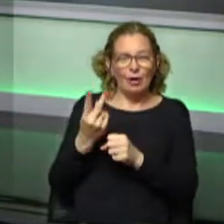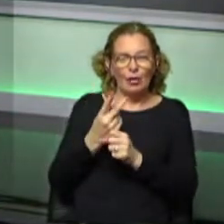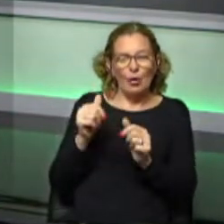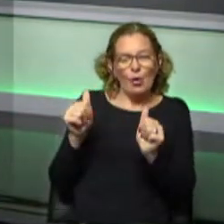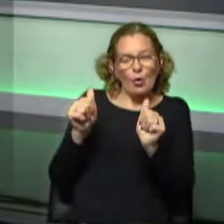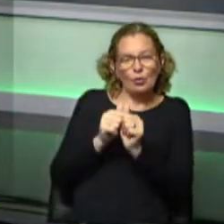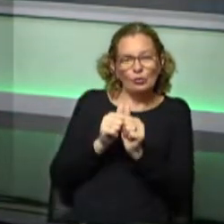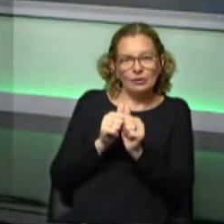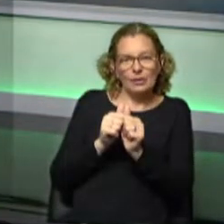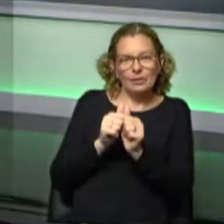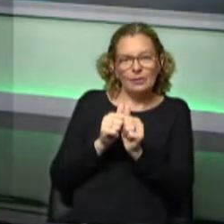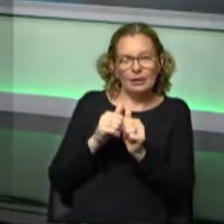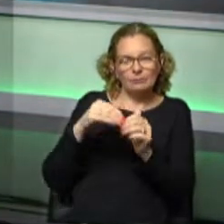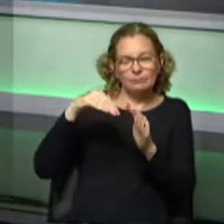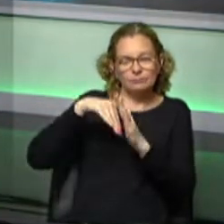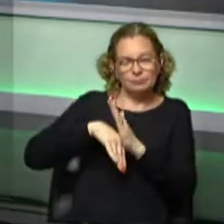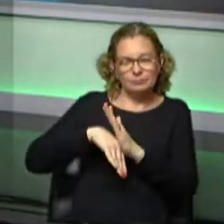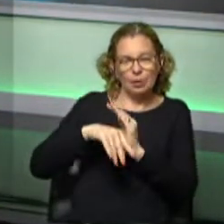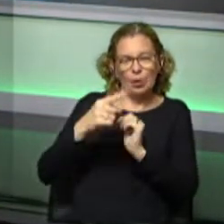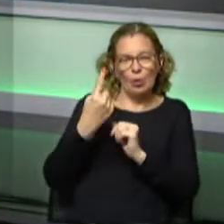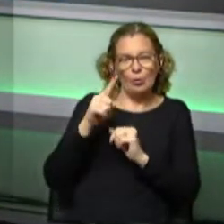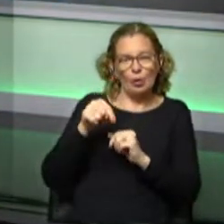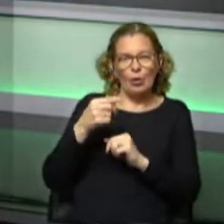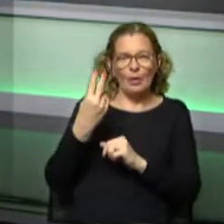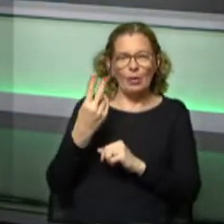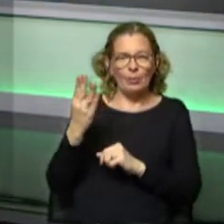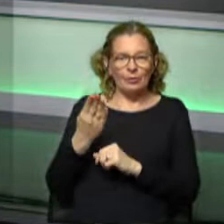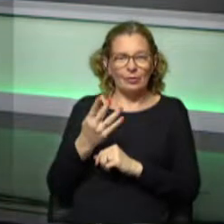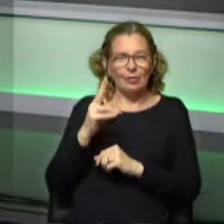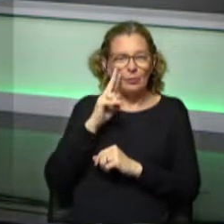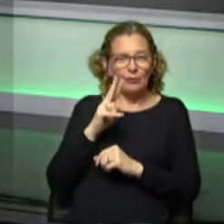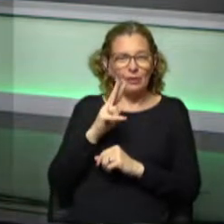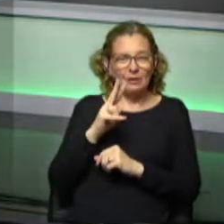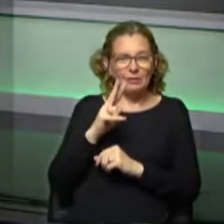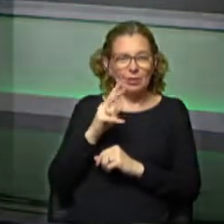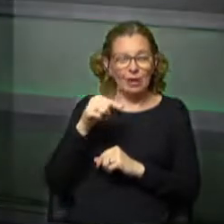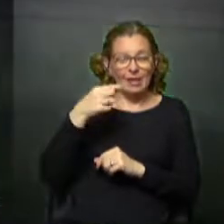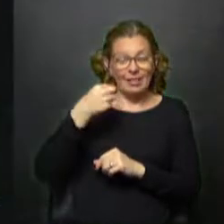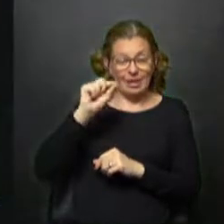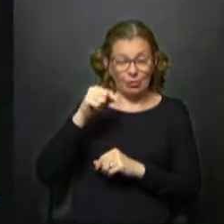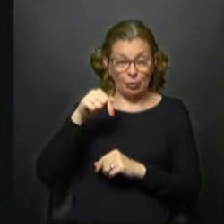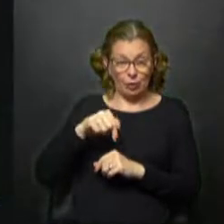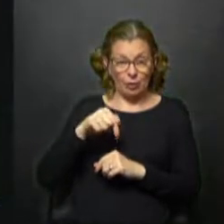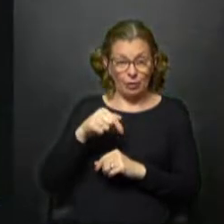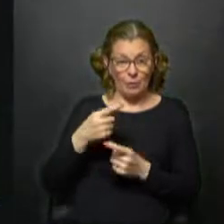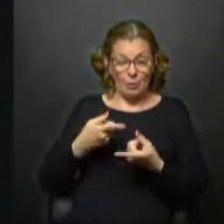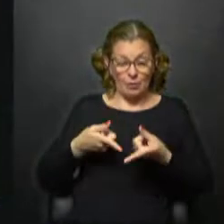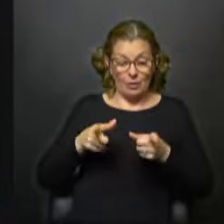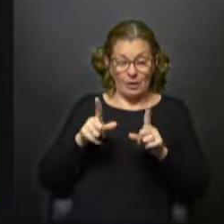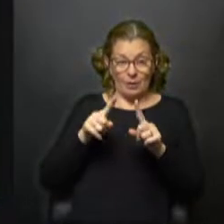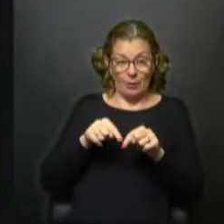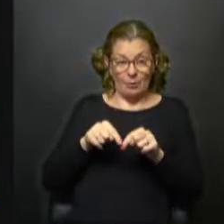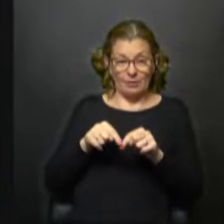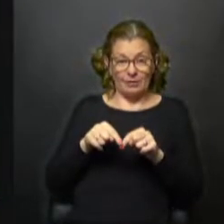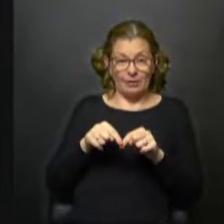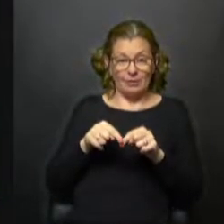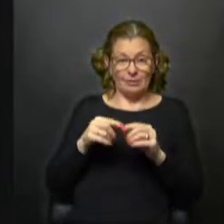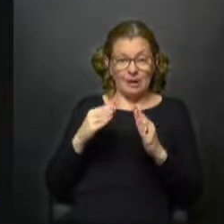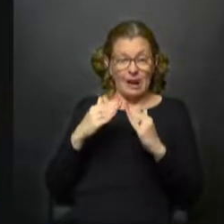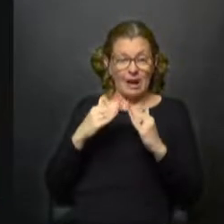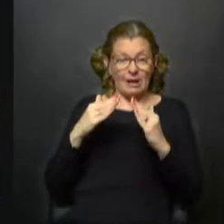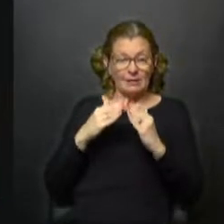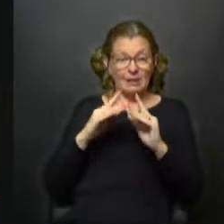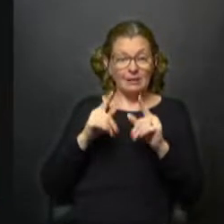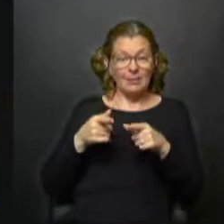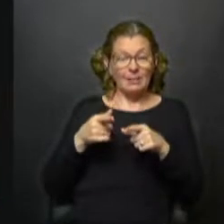confluyeron para tener esa caída acá del 1,2% lo que estamos viendo a partir del dato de hoy es una recuperación del ingreso de los hogares que